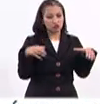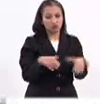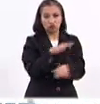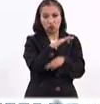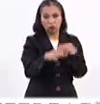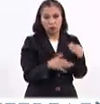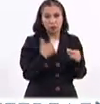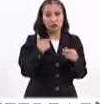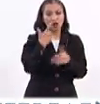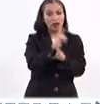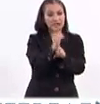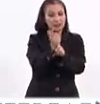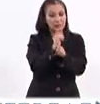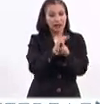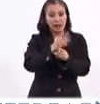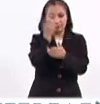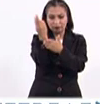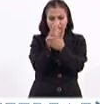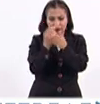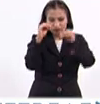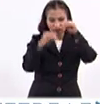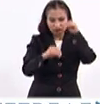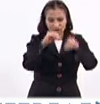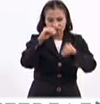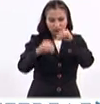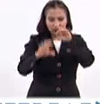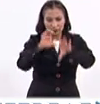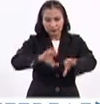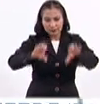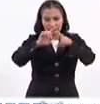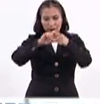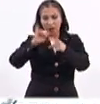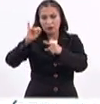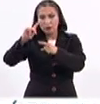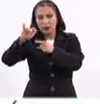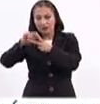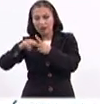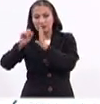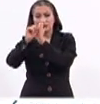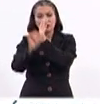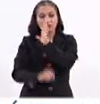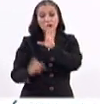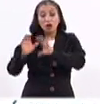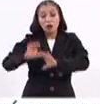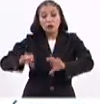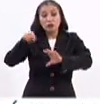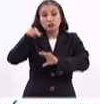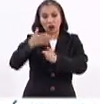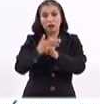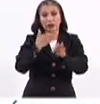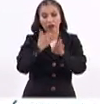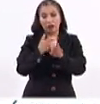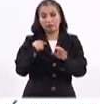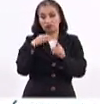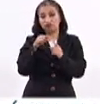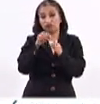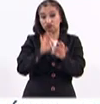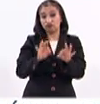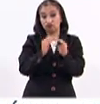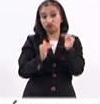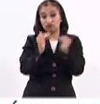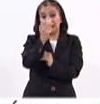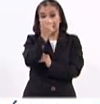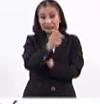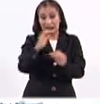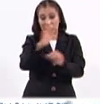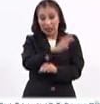estamos. Y son carreras en animación digital, en informática y en sistemas computacionales, que son las que ahorita llevamos de punta. Incluso en